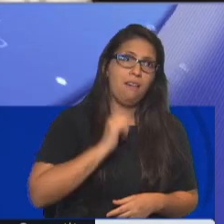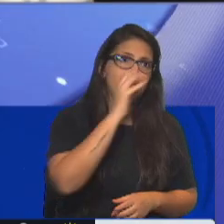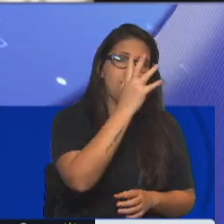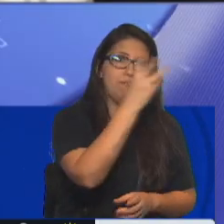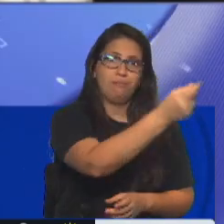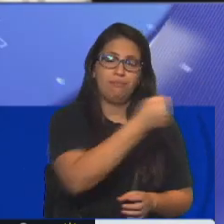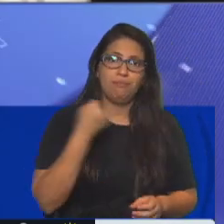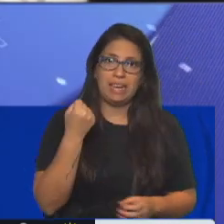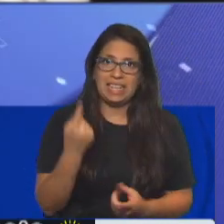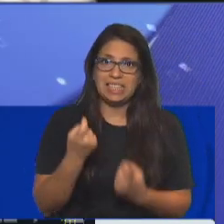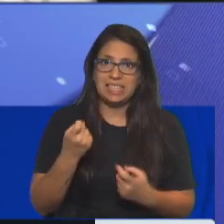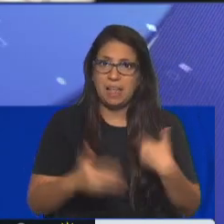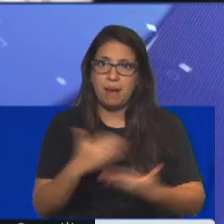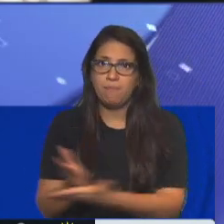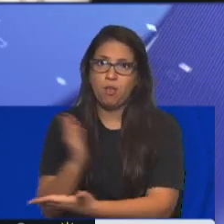bueno,